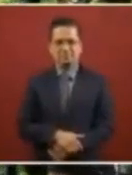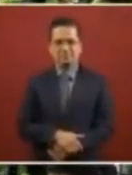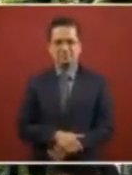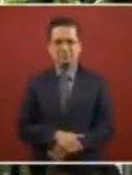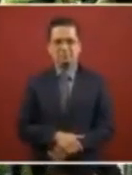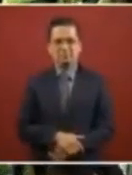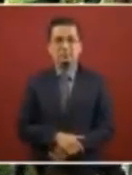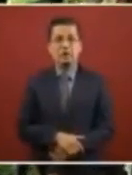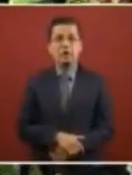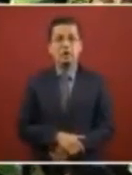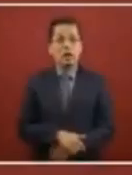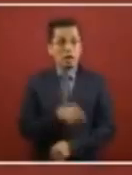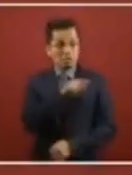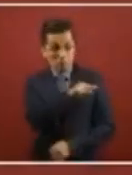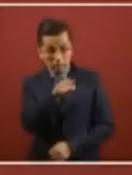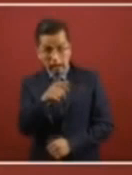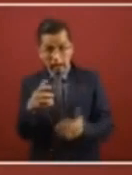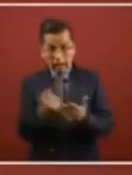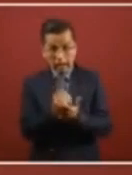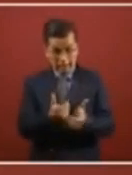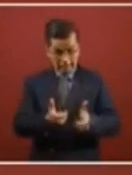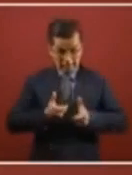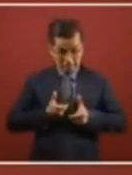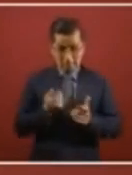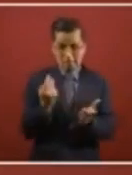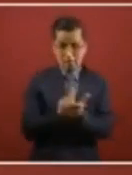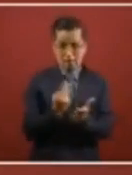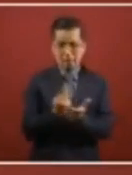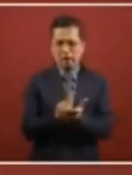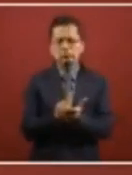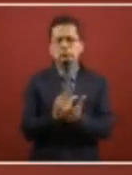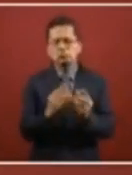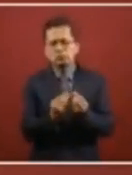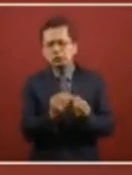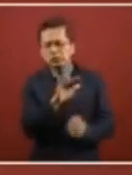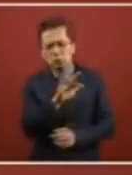Los de medalla de plata fueron